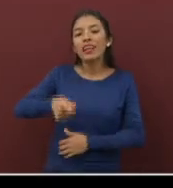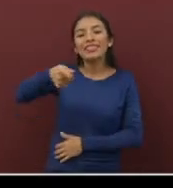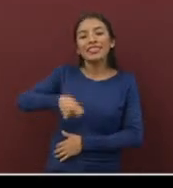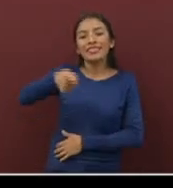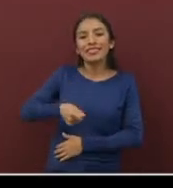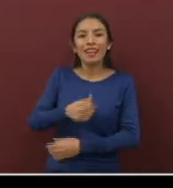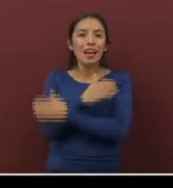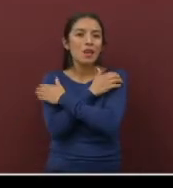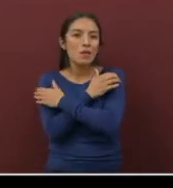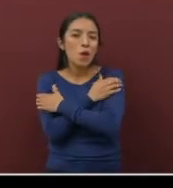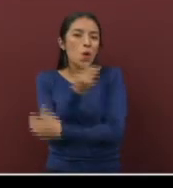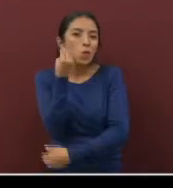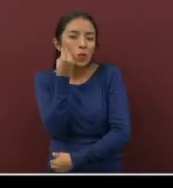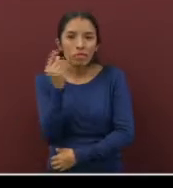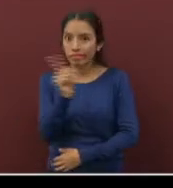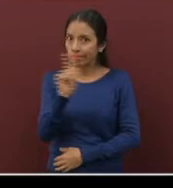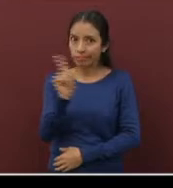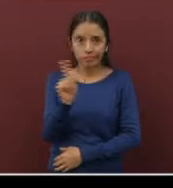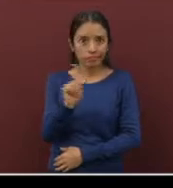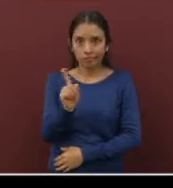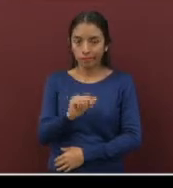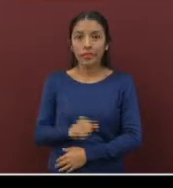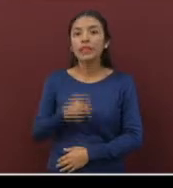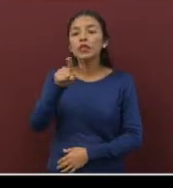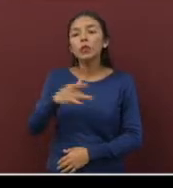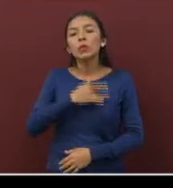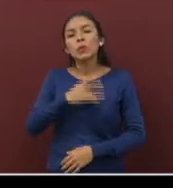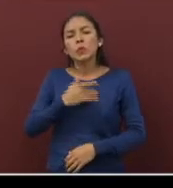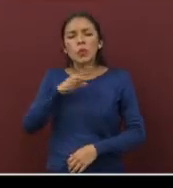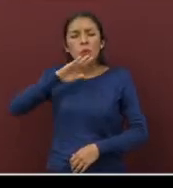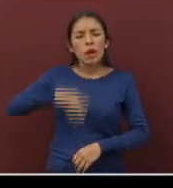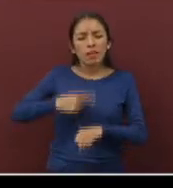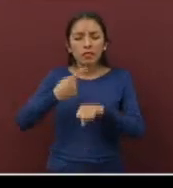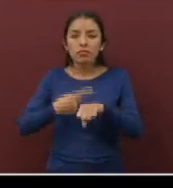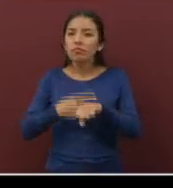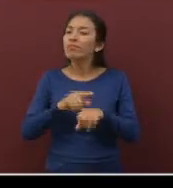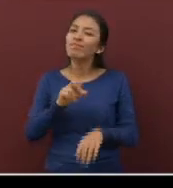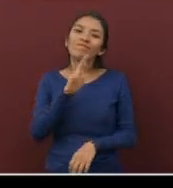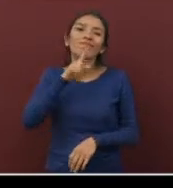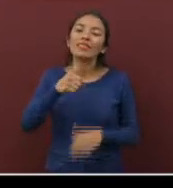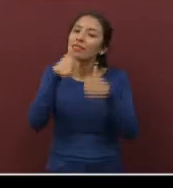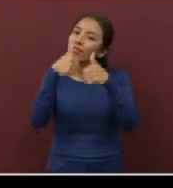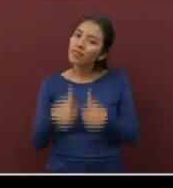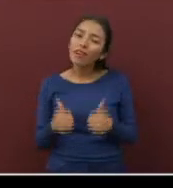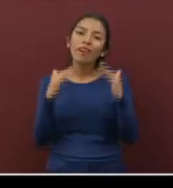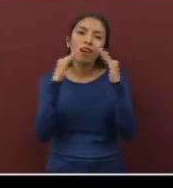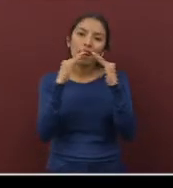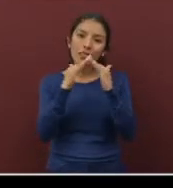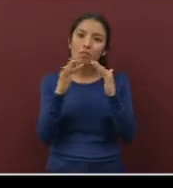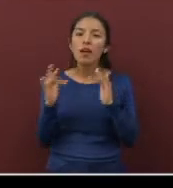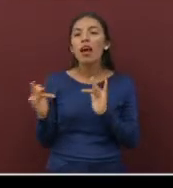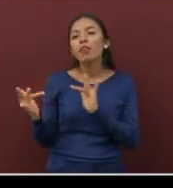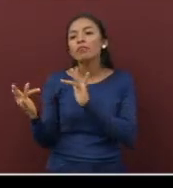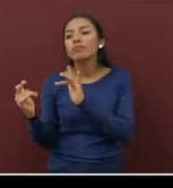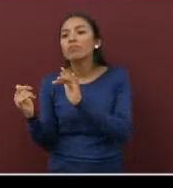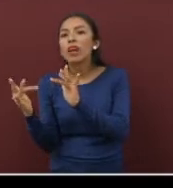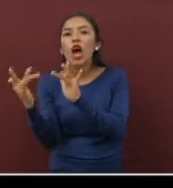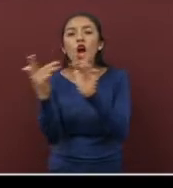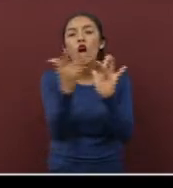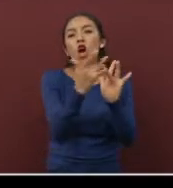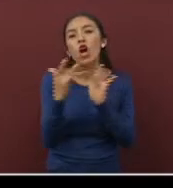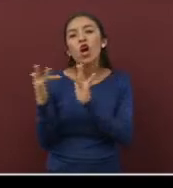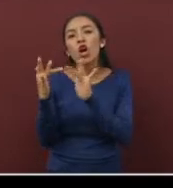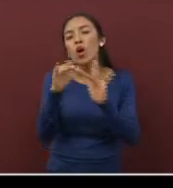abrazo y si usted está enfermo quédese en casa para evitar estar en contacto cercano con otras